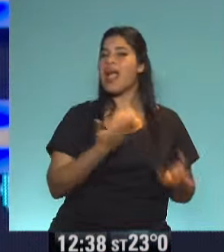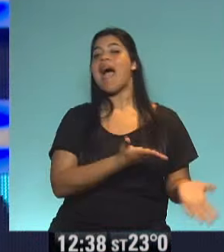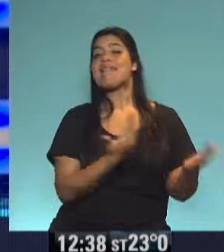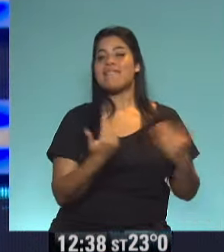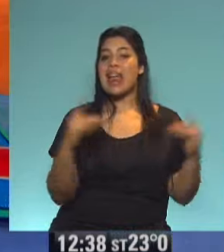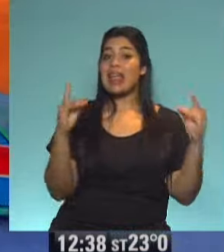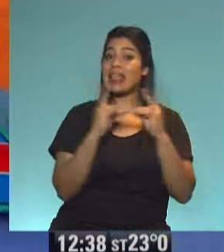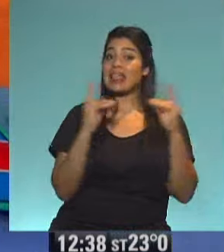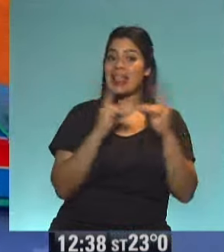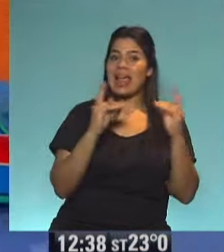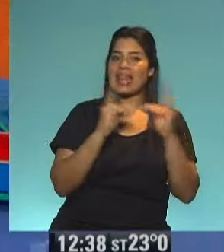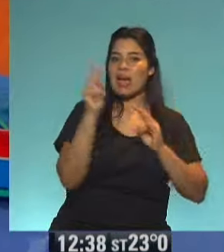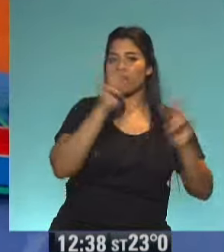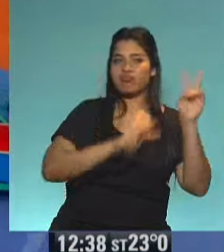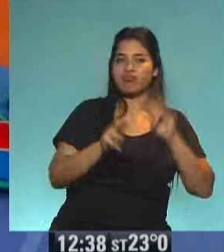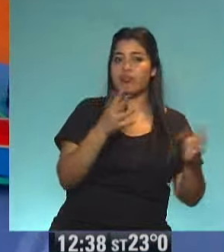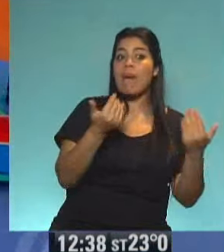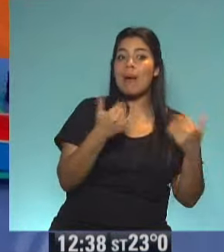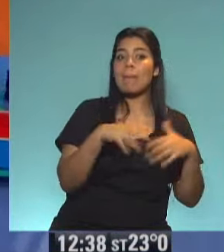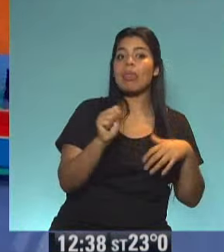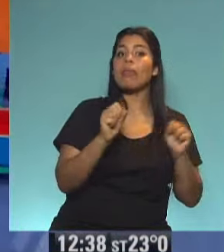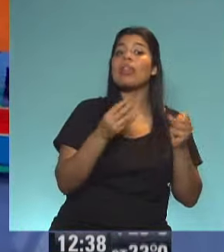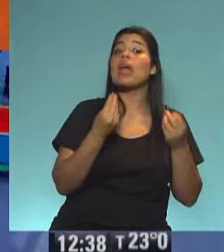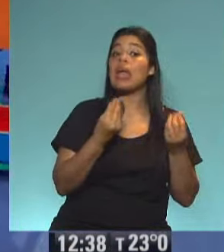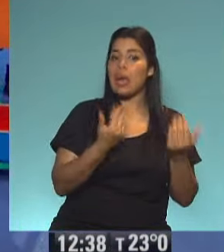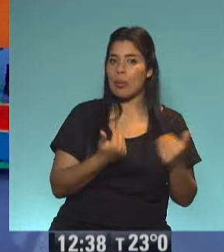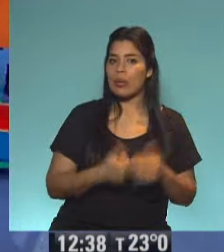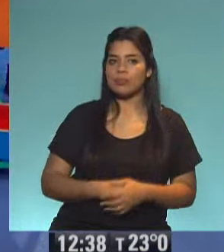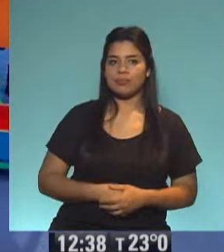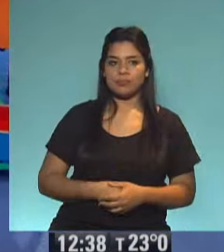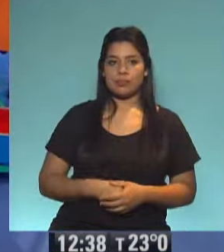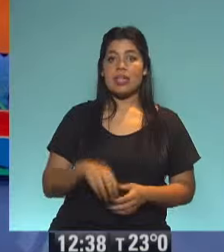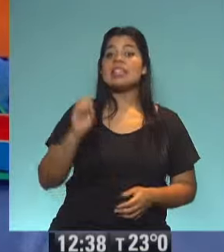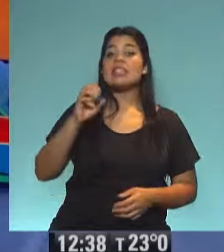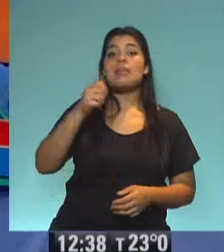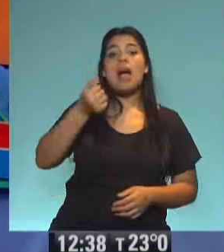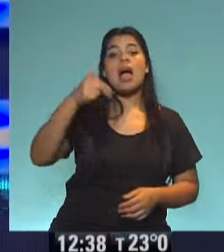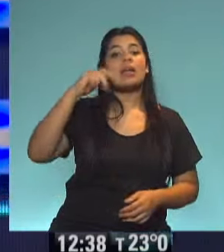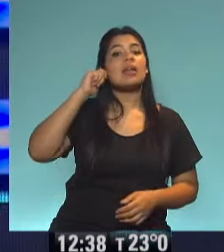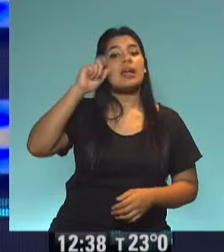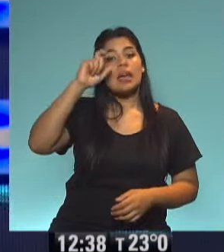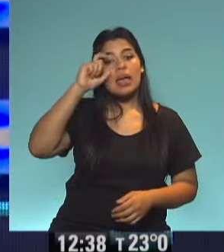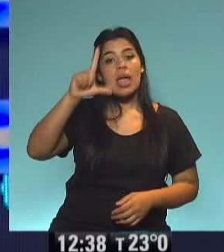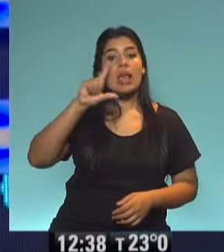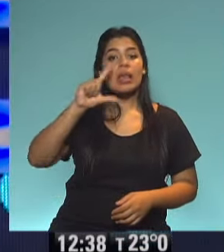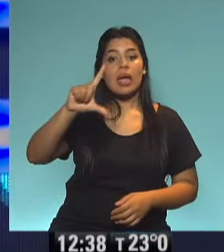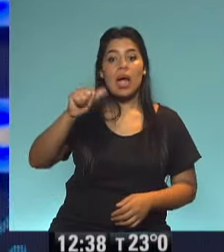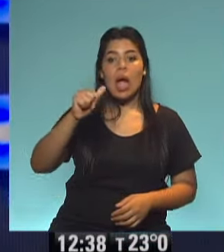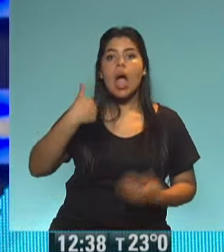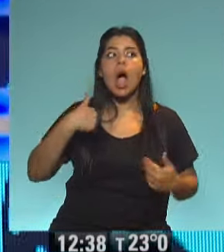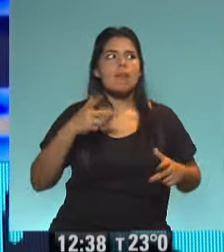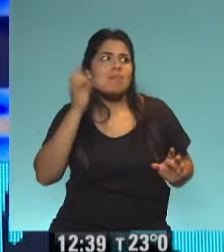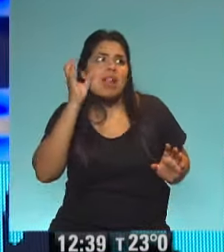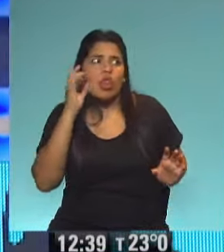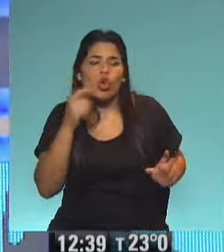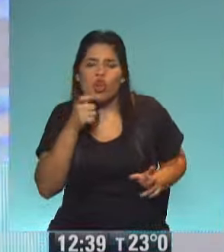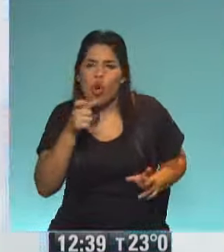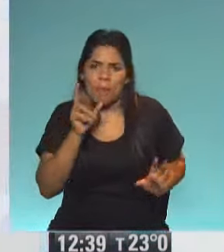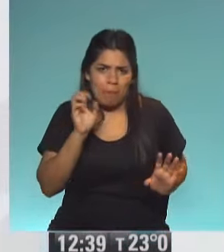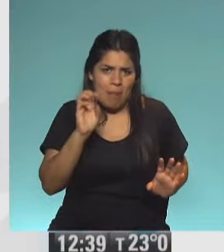este proyecto Humanae. Mirá. Sí. A ver qué encontraste. Se llama Angélica. Angélica. Sí, y tiene este